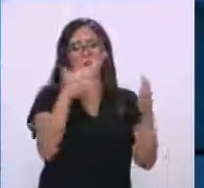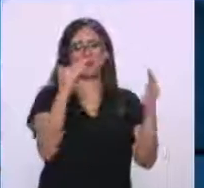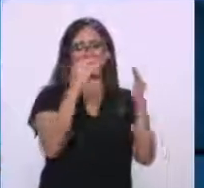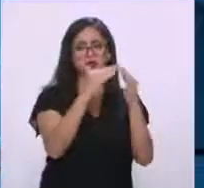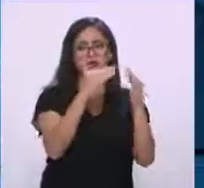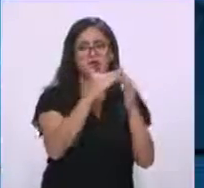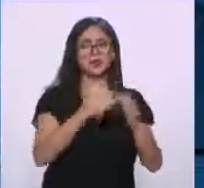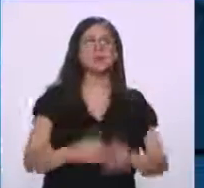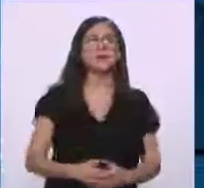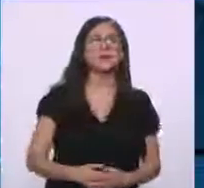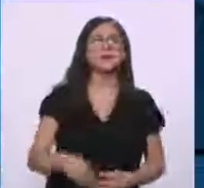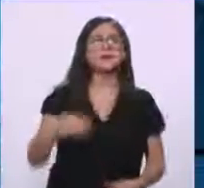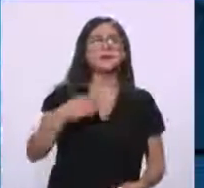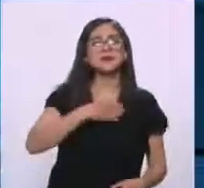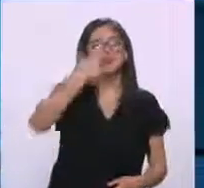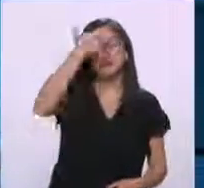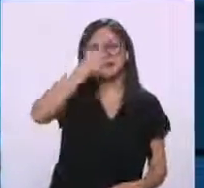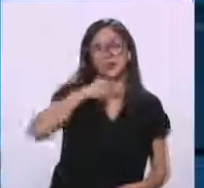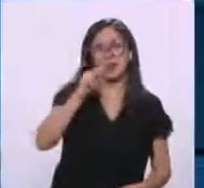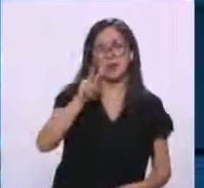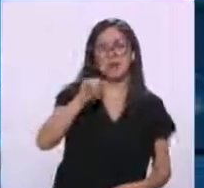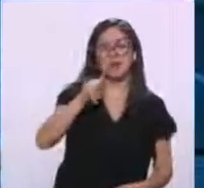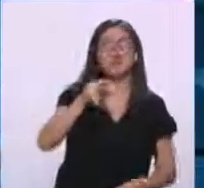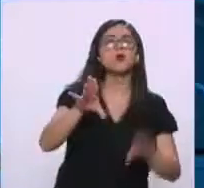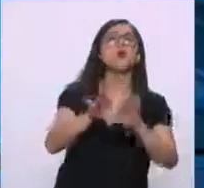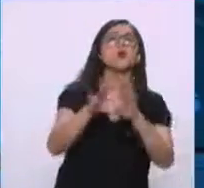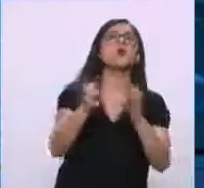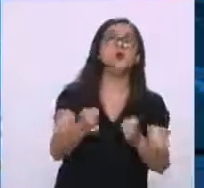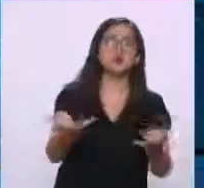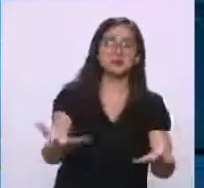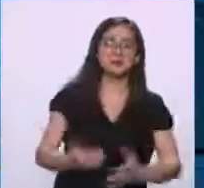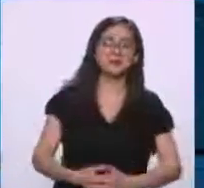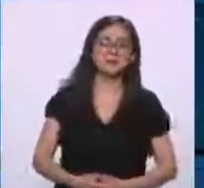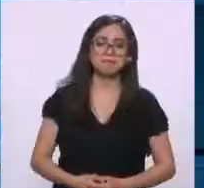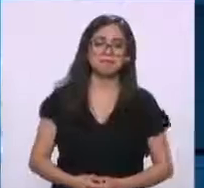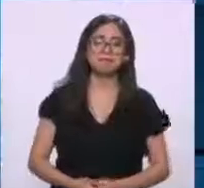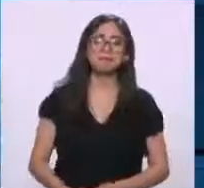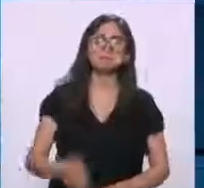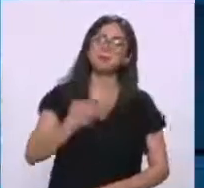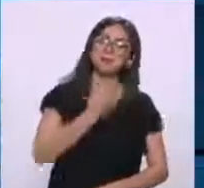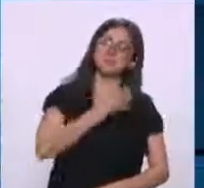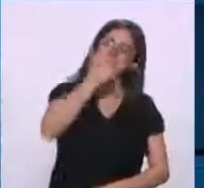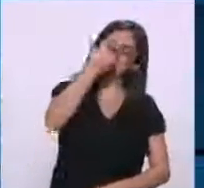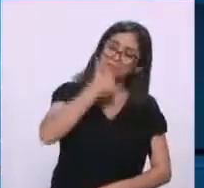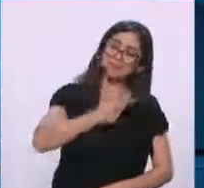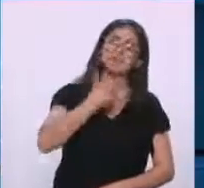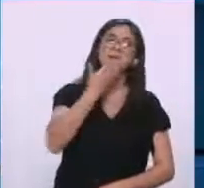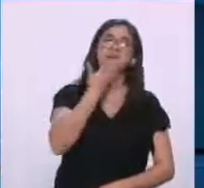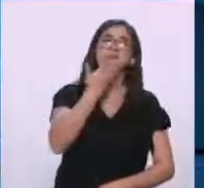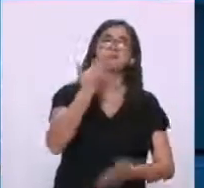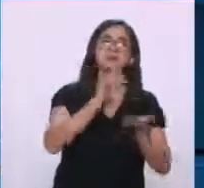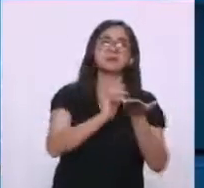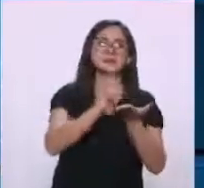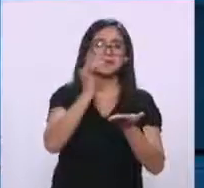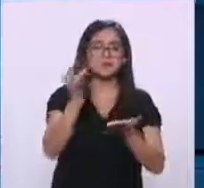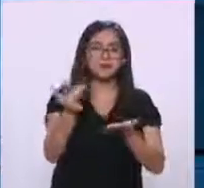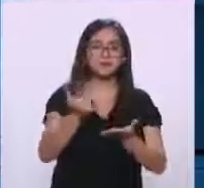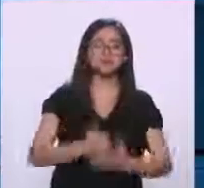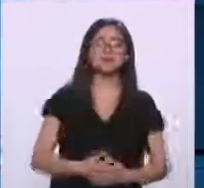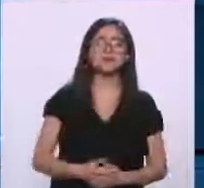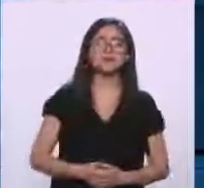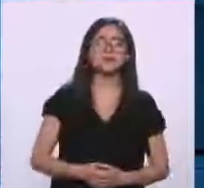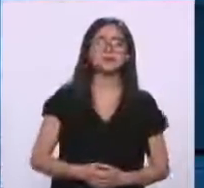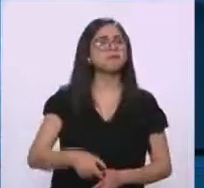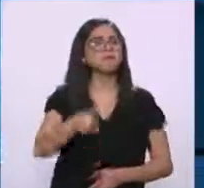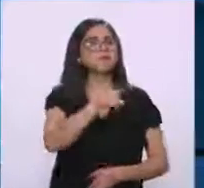Muy buenas noches, Víctor. ¿Cómo estás? ¿Cómo te va? Buenas noches. Bien, gracias. Buenas noches. ¿Cómo anda? Muy